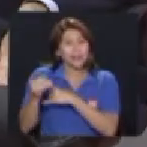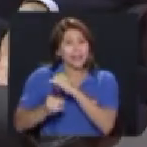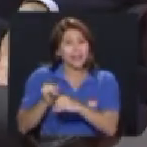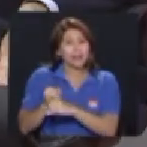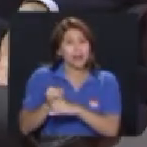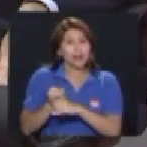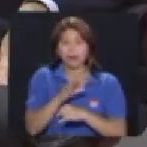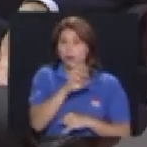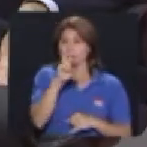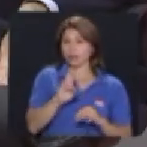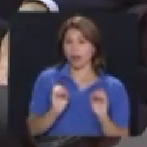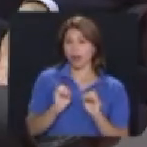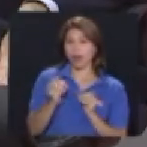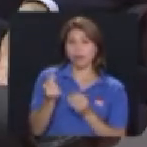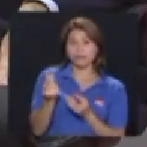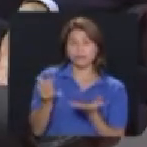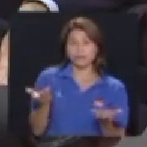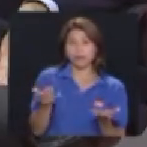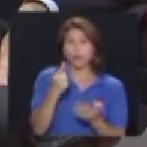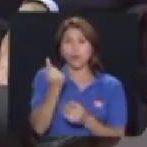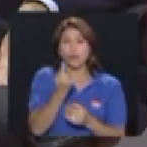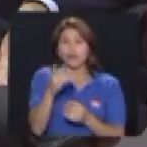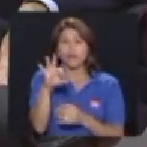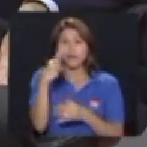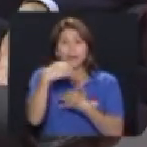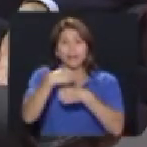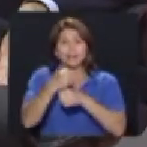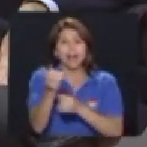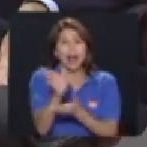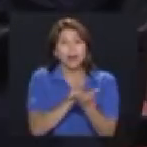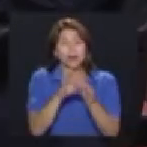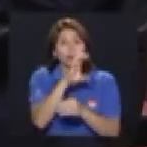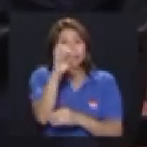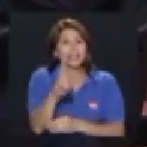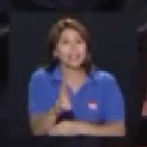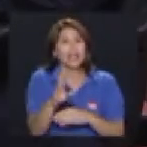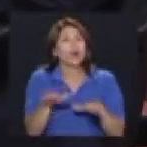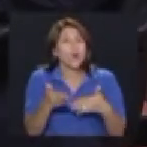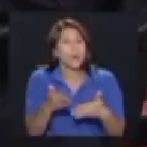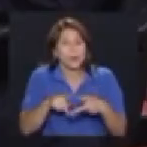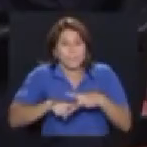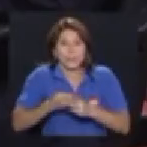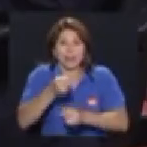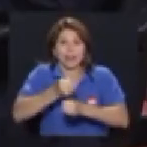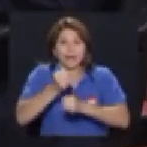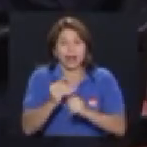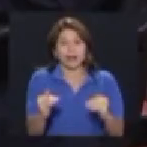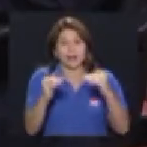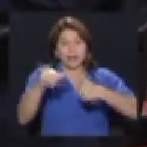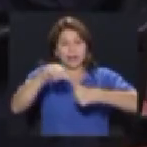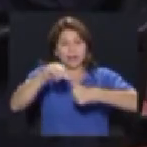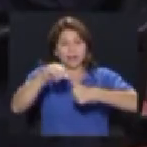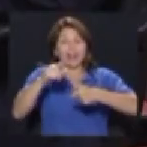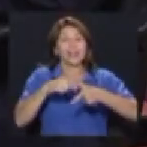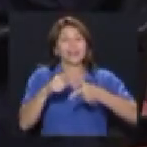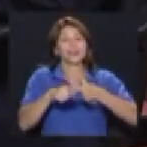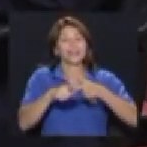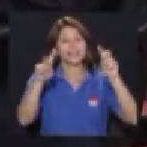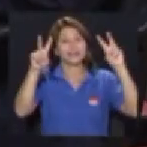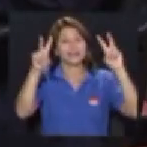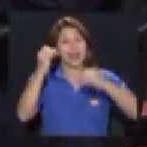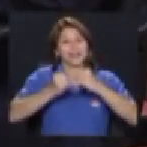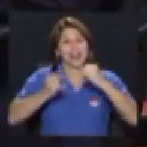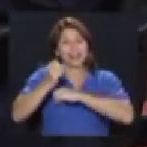única manera de poder hacer algo en Costa Rica era hacer algo en Centroamérica. Entonces, el Estado de la región nace en realidad a finales del